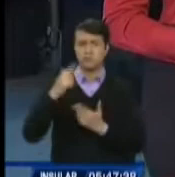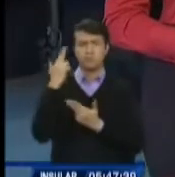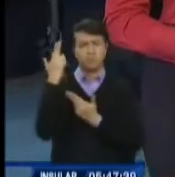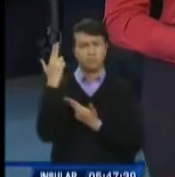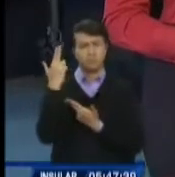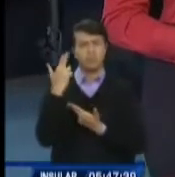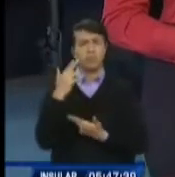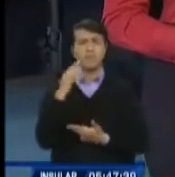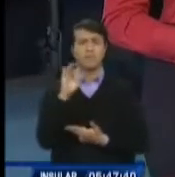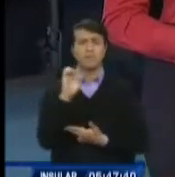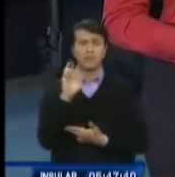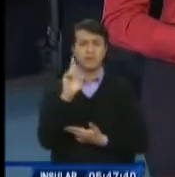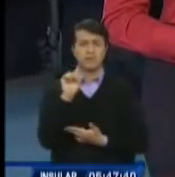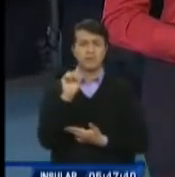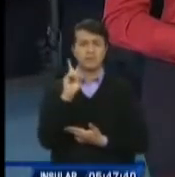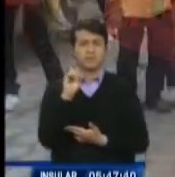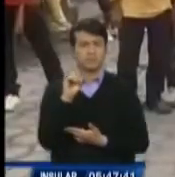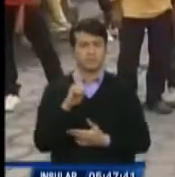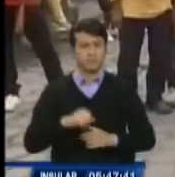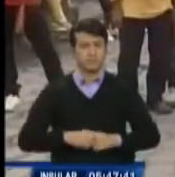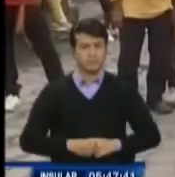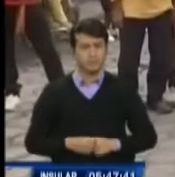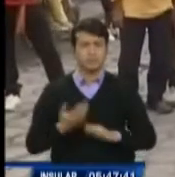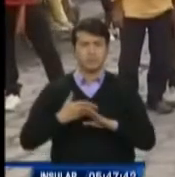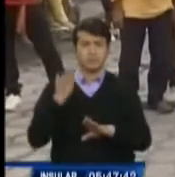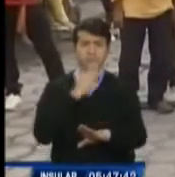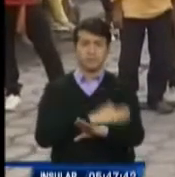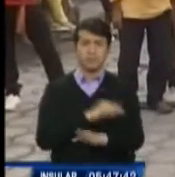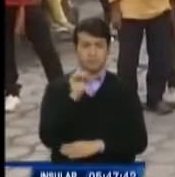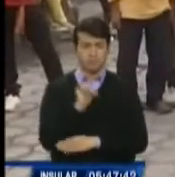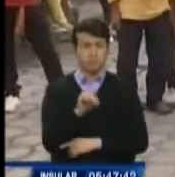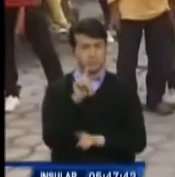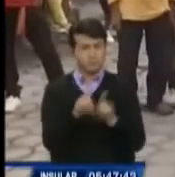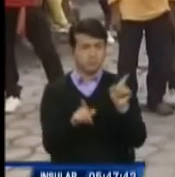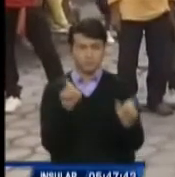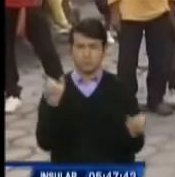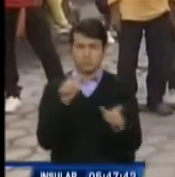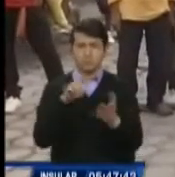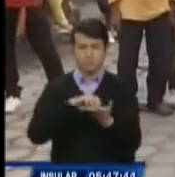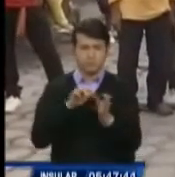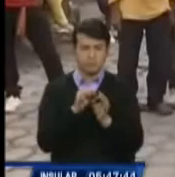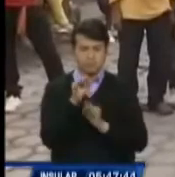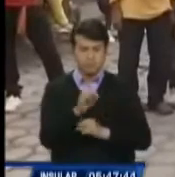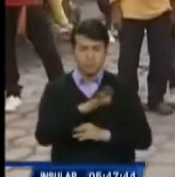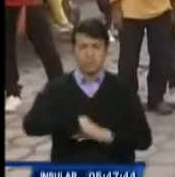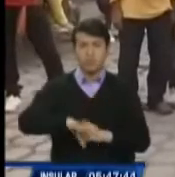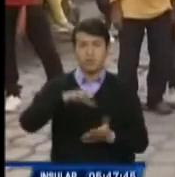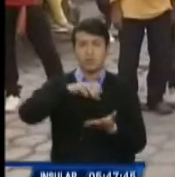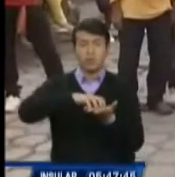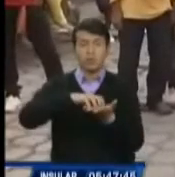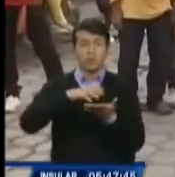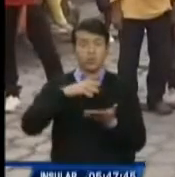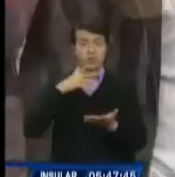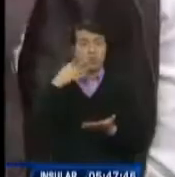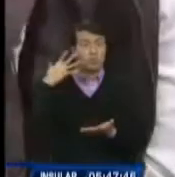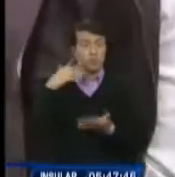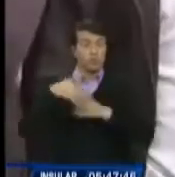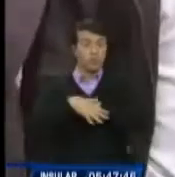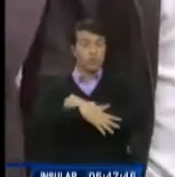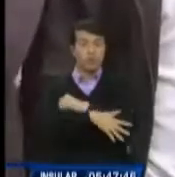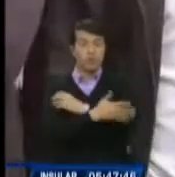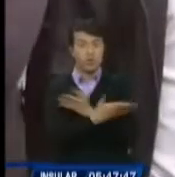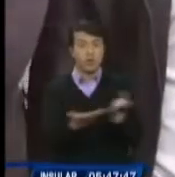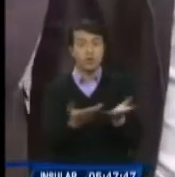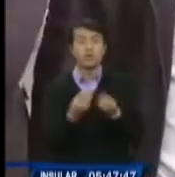Defensa, Fernando Cordero. Desde el pasado martes, varios habitantes del cantón Taisha en la provincia de Morona, Santiago, se encuentran